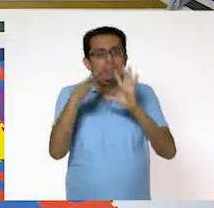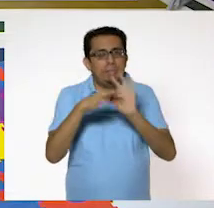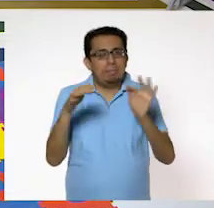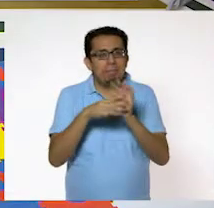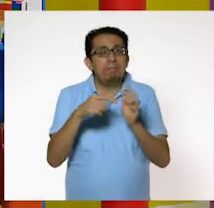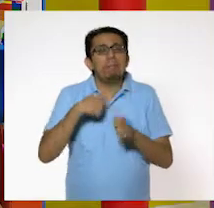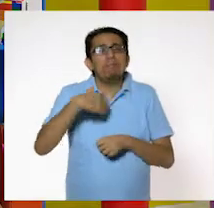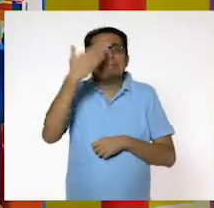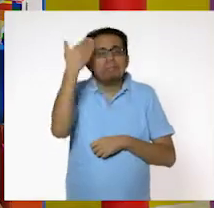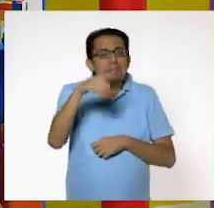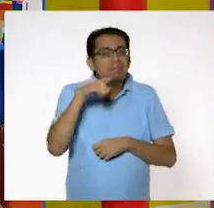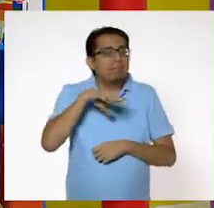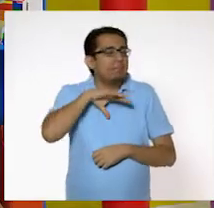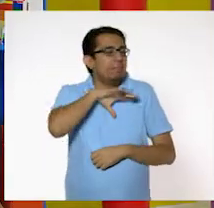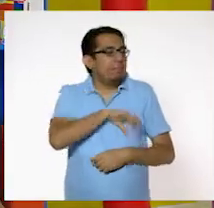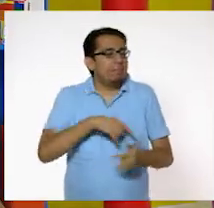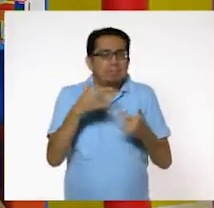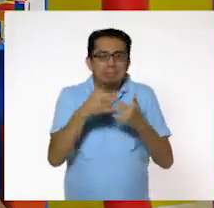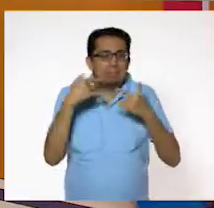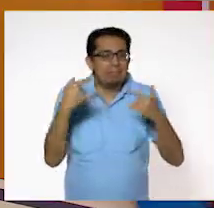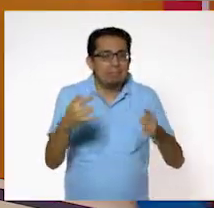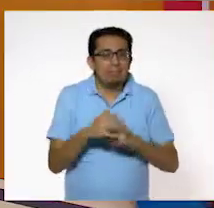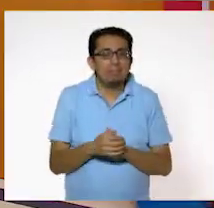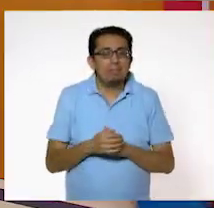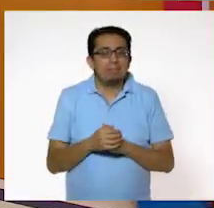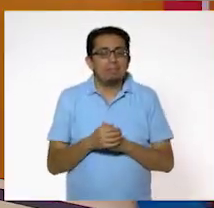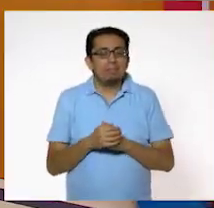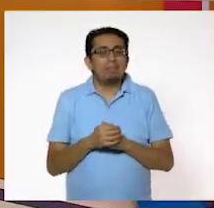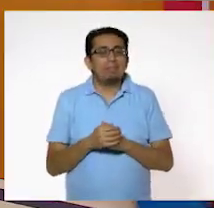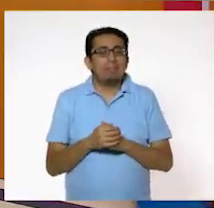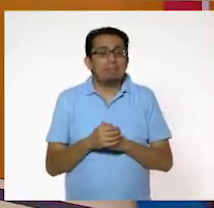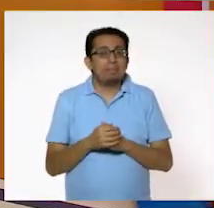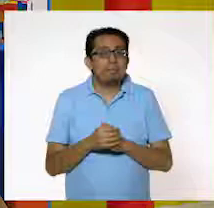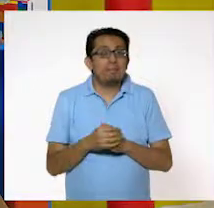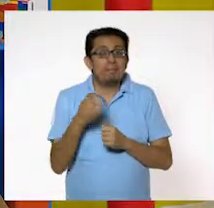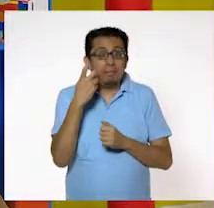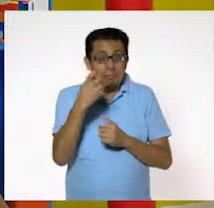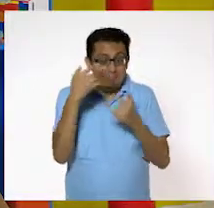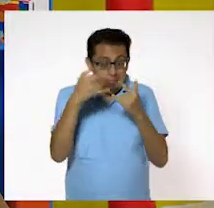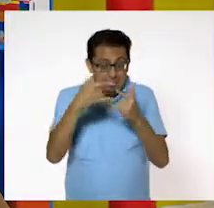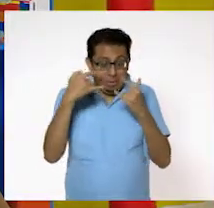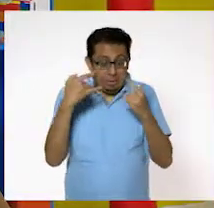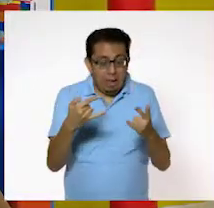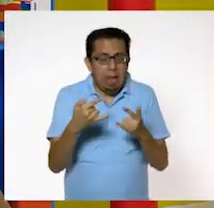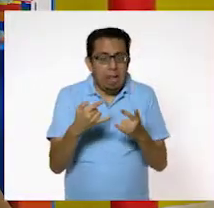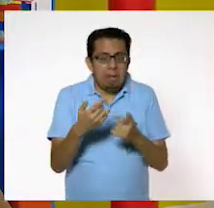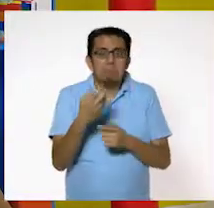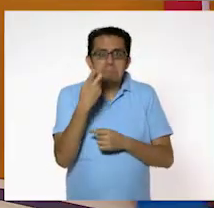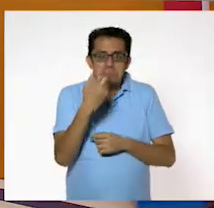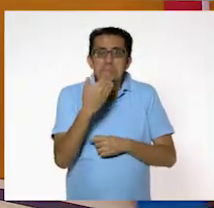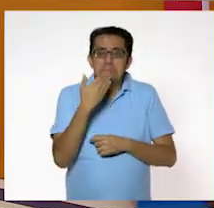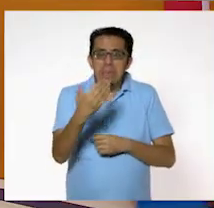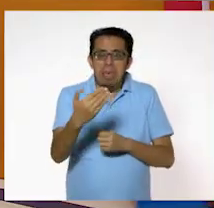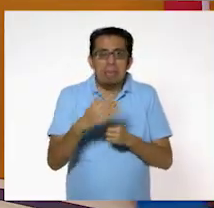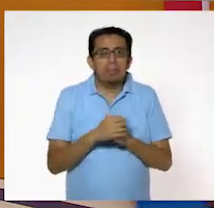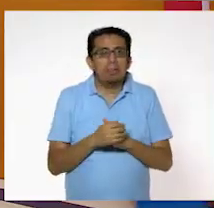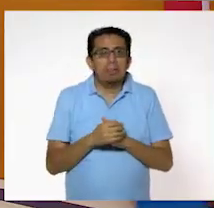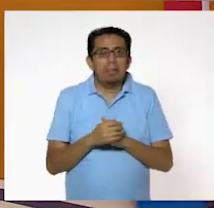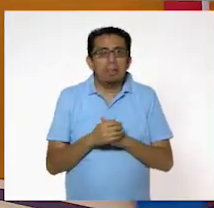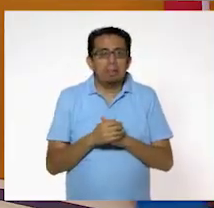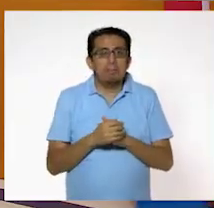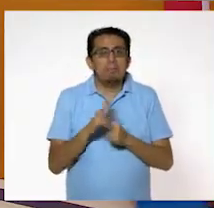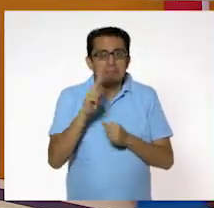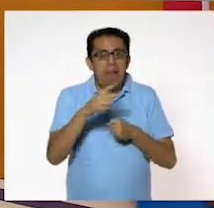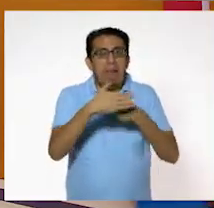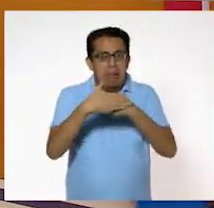los cuentos, Mariana. Me encantan los cuentos. ¿A sí. quién no? Sí. Y aparte, no. iniciar con un cuento siempre es una buena señal. Sí, de que será una